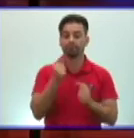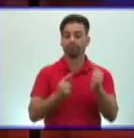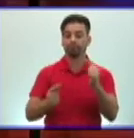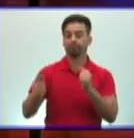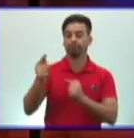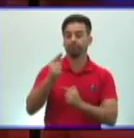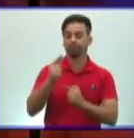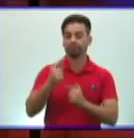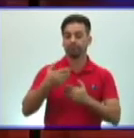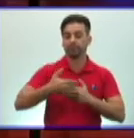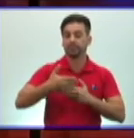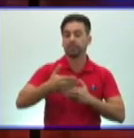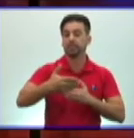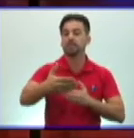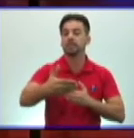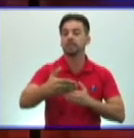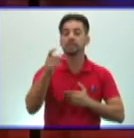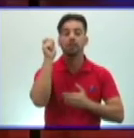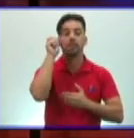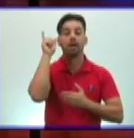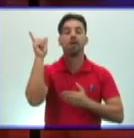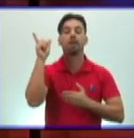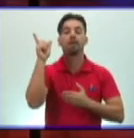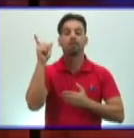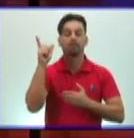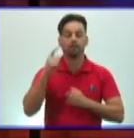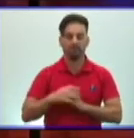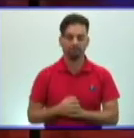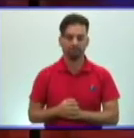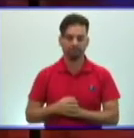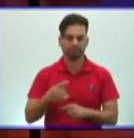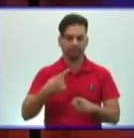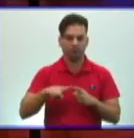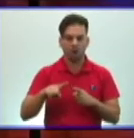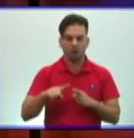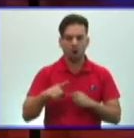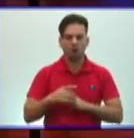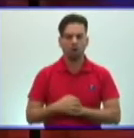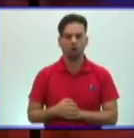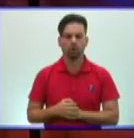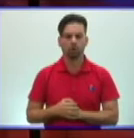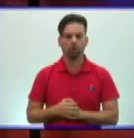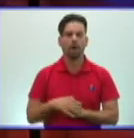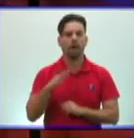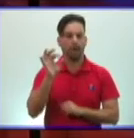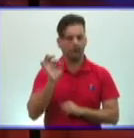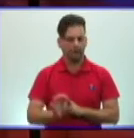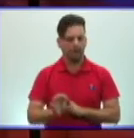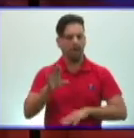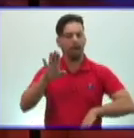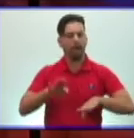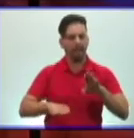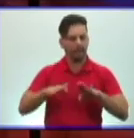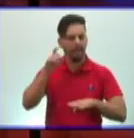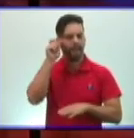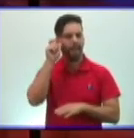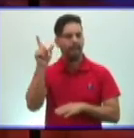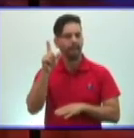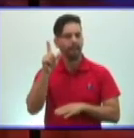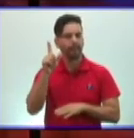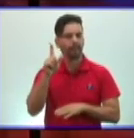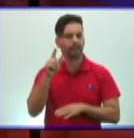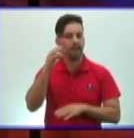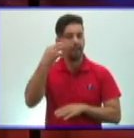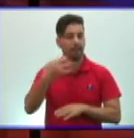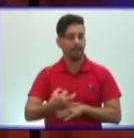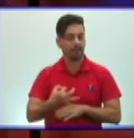de ideas, y otro, que las ideas determinan la realidad natural y social. Y por tanto,